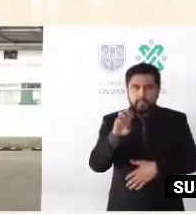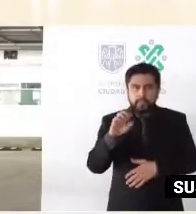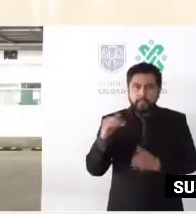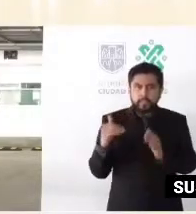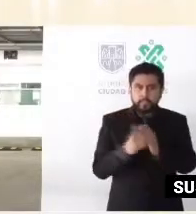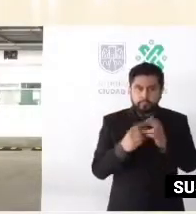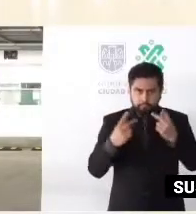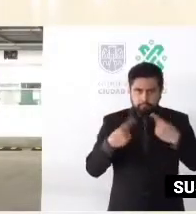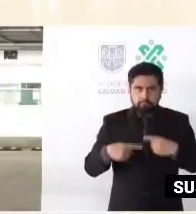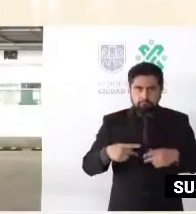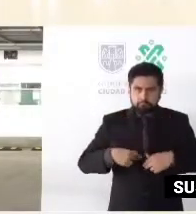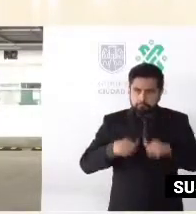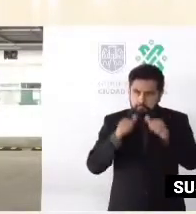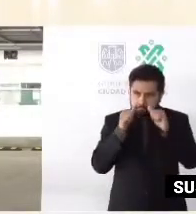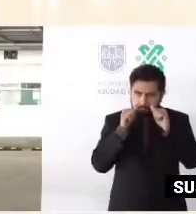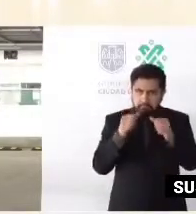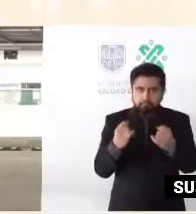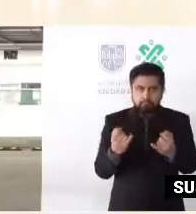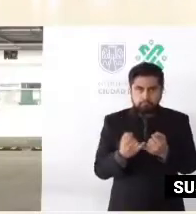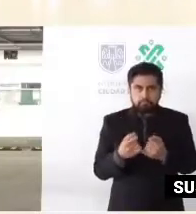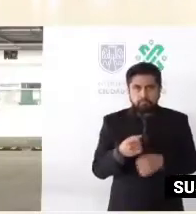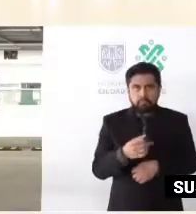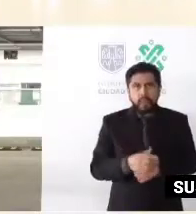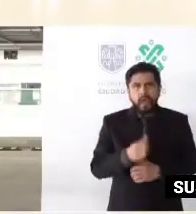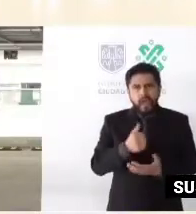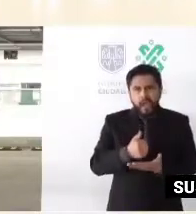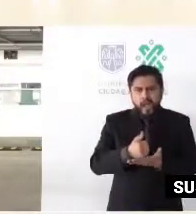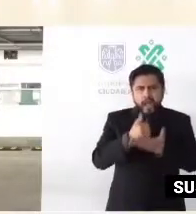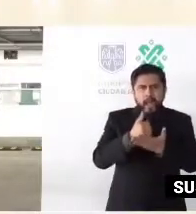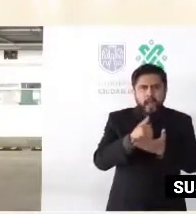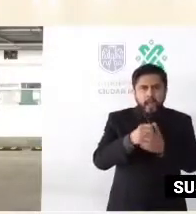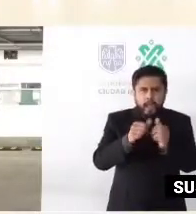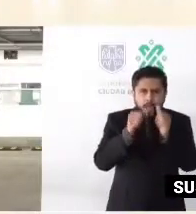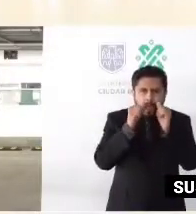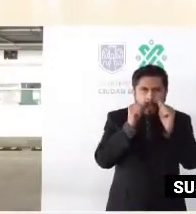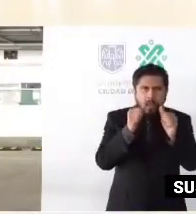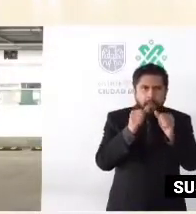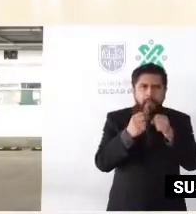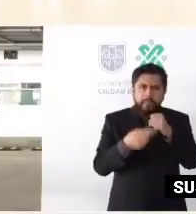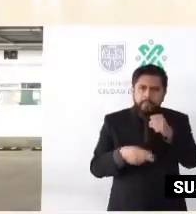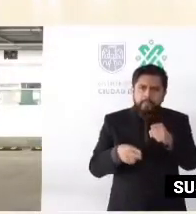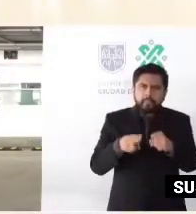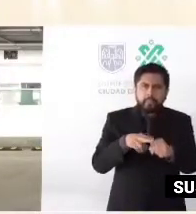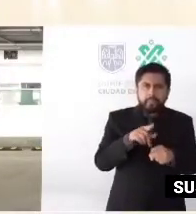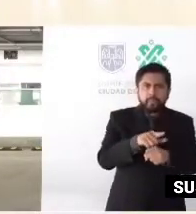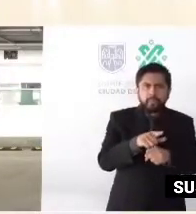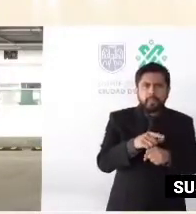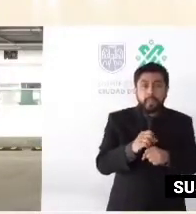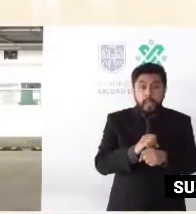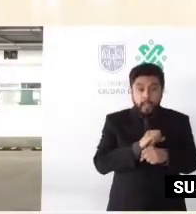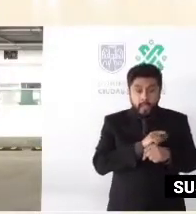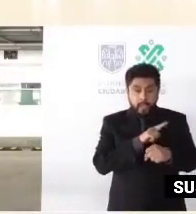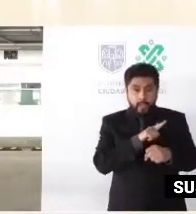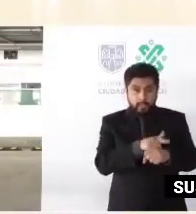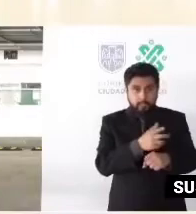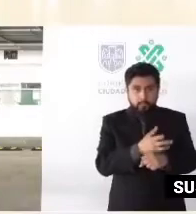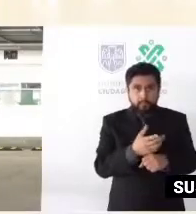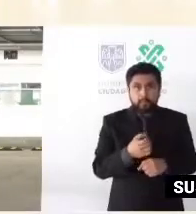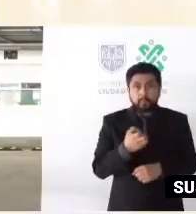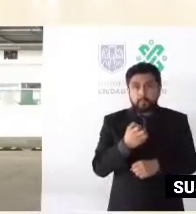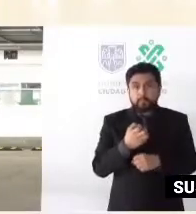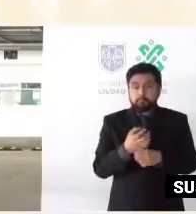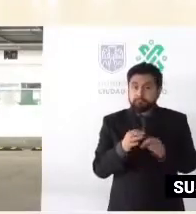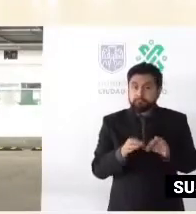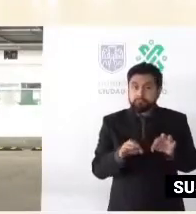300,000 personas, va a resolver una necesidad de atención hospitalaria, de atención especializada, pero va a